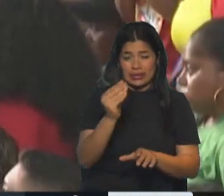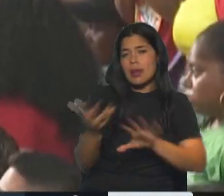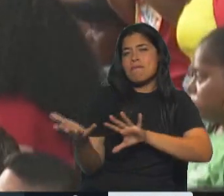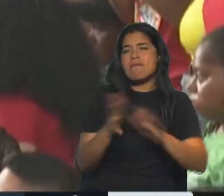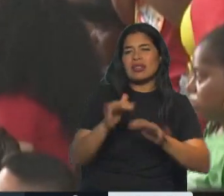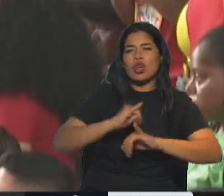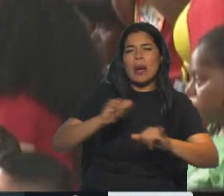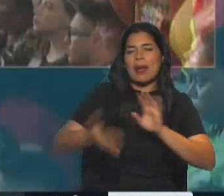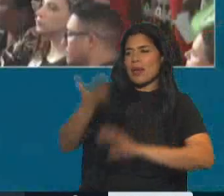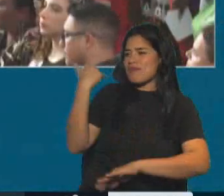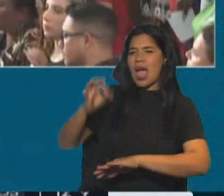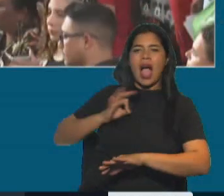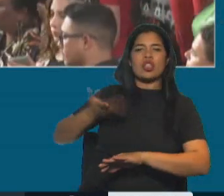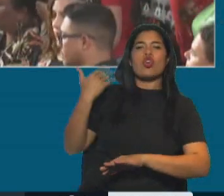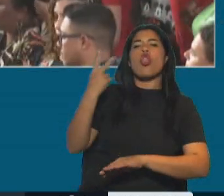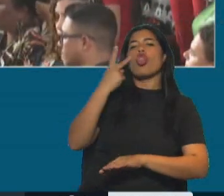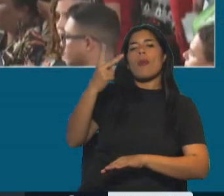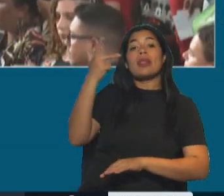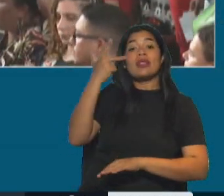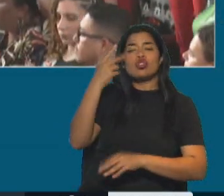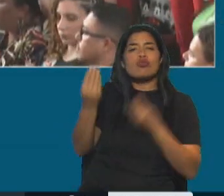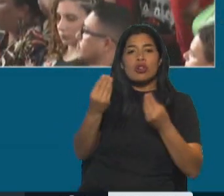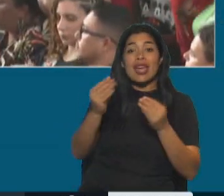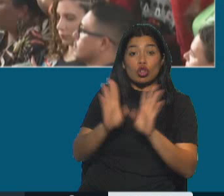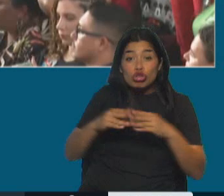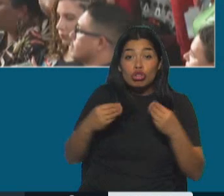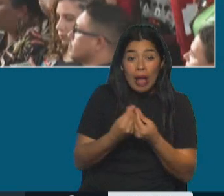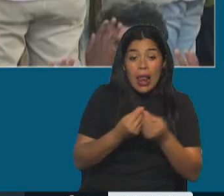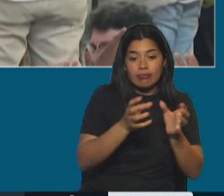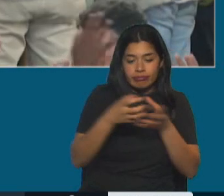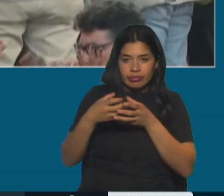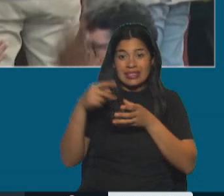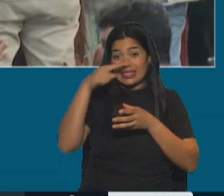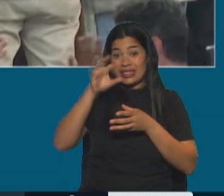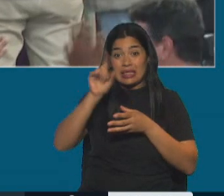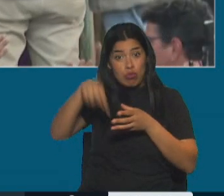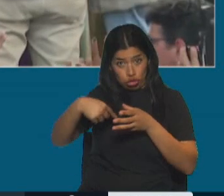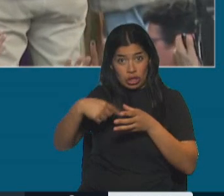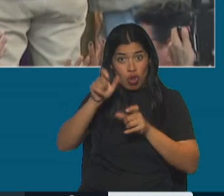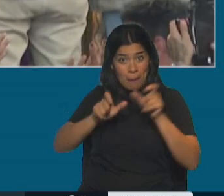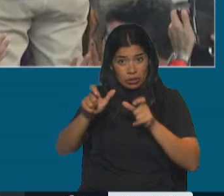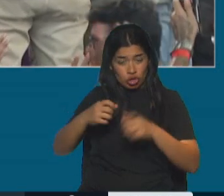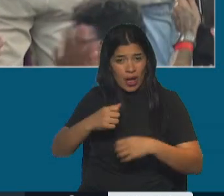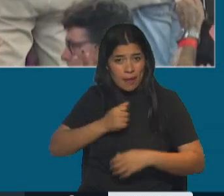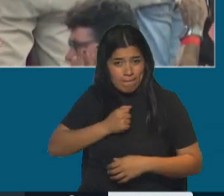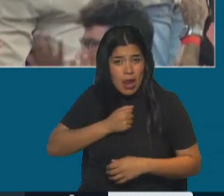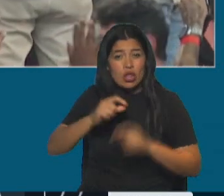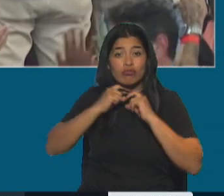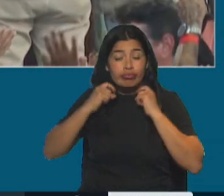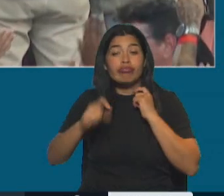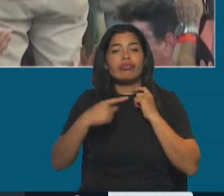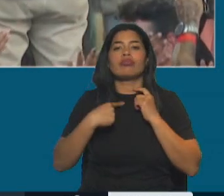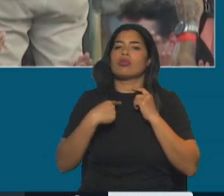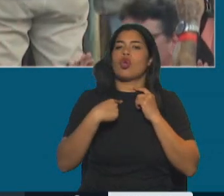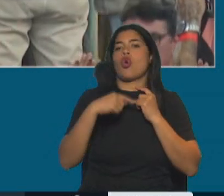ganó Bolsonaro, porque casi un 70% de ese total de los evangélicos apoyaron a Bolsonaro. Ahora se calcula,